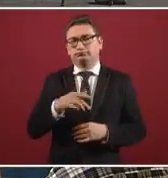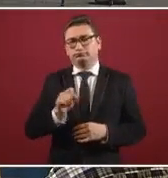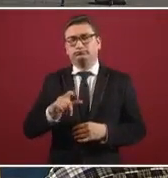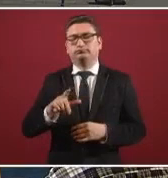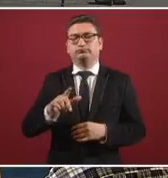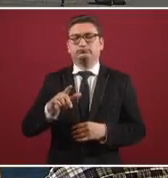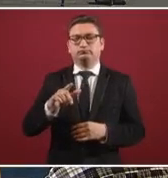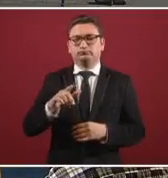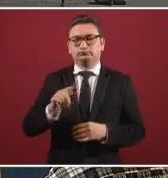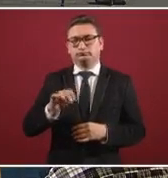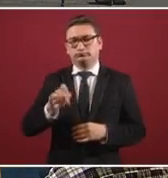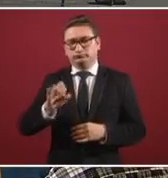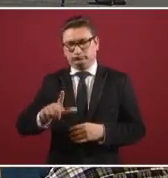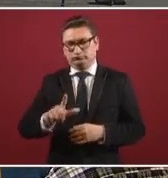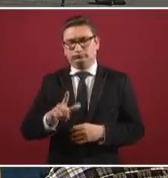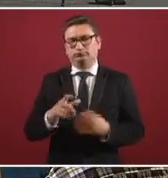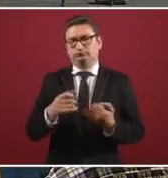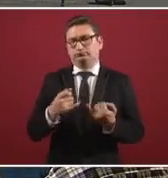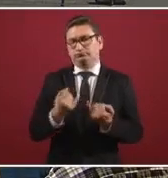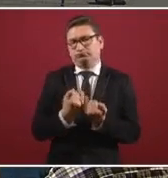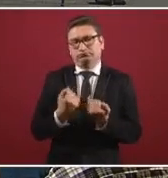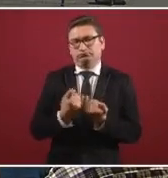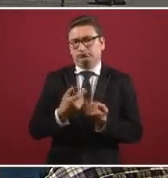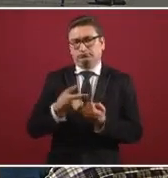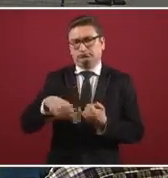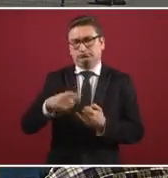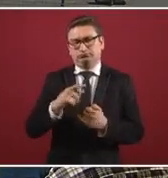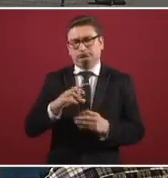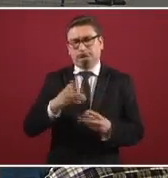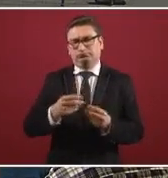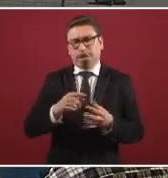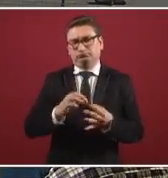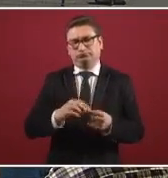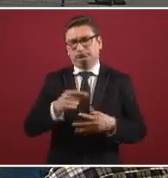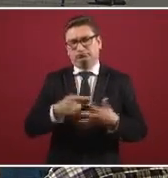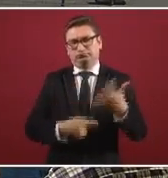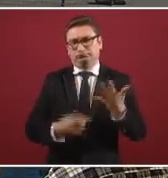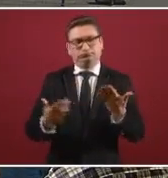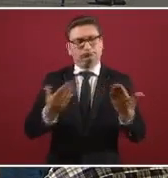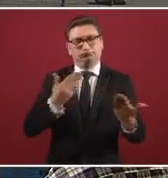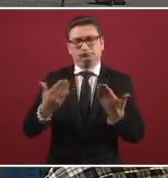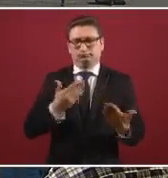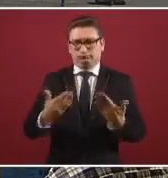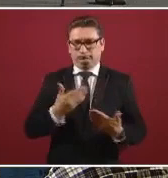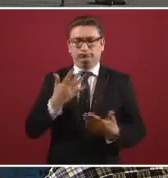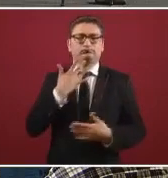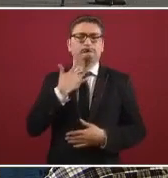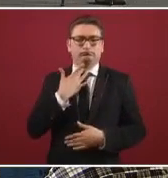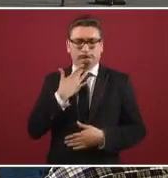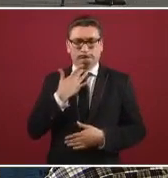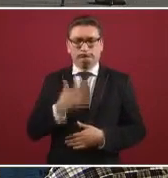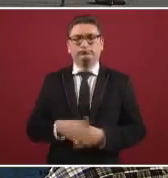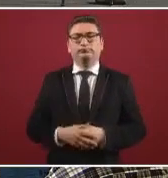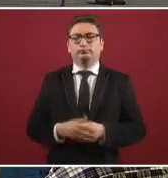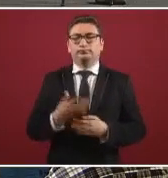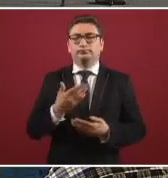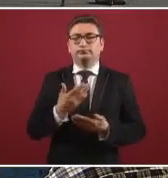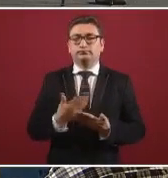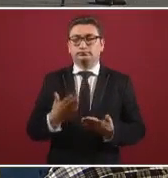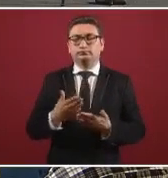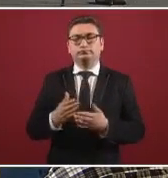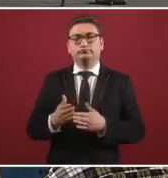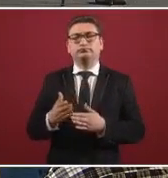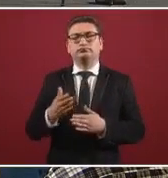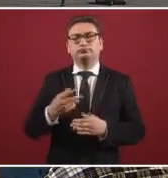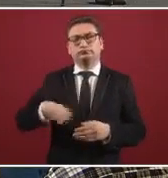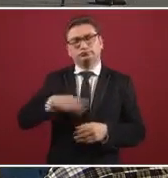y Total, sería el resumen en el tema de gasolinas. En materia de verificación